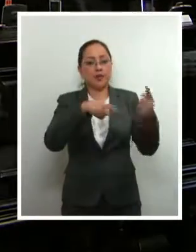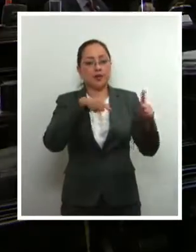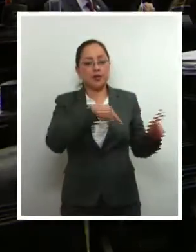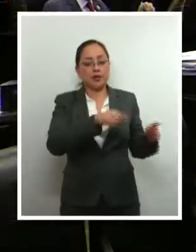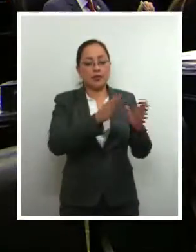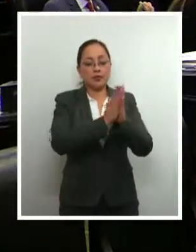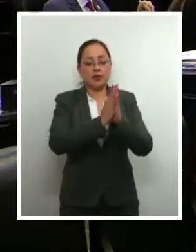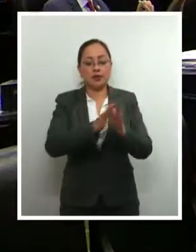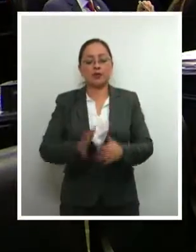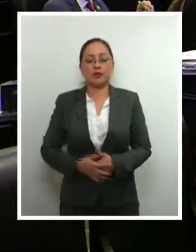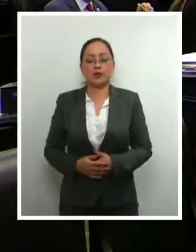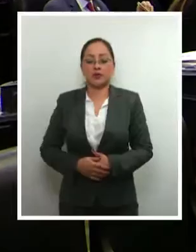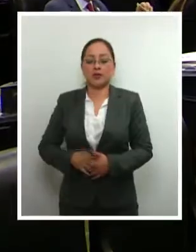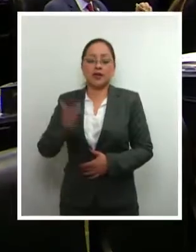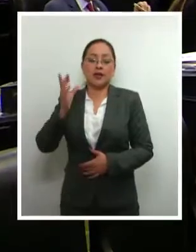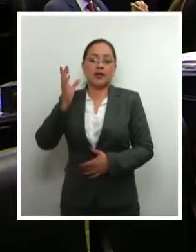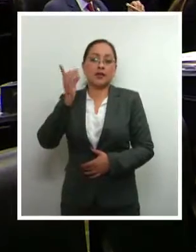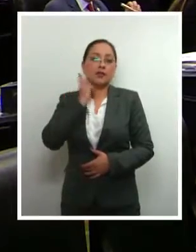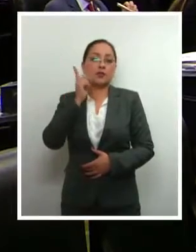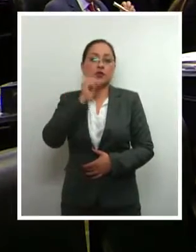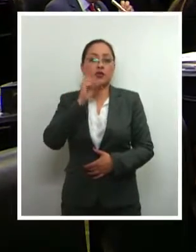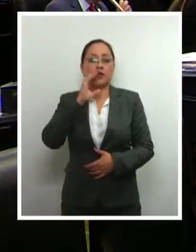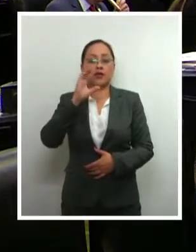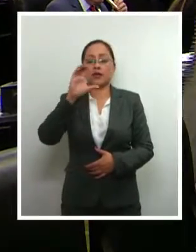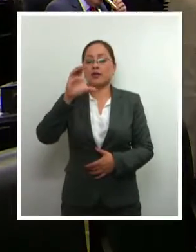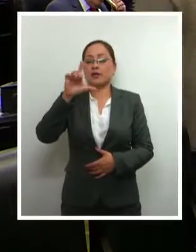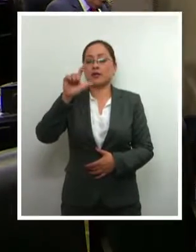Bueno, entonces, diputada Clara Brugada, ¿cuál es